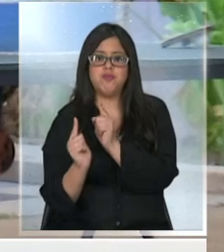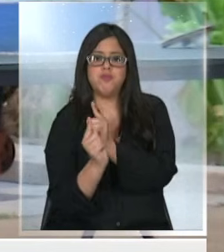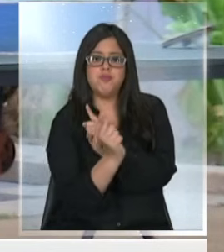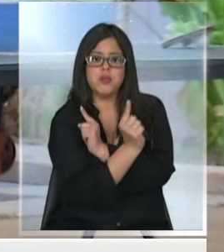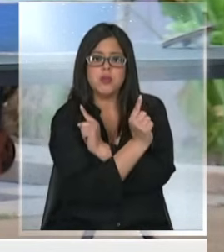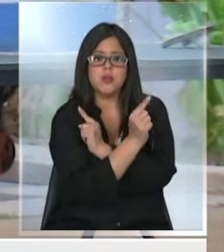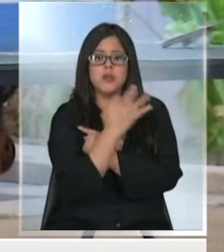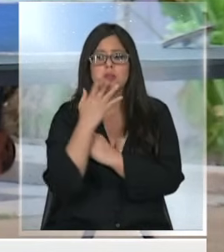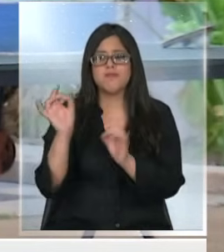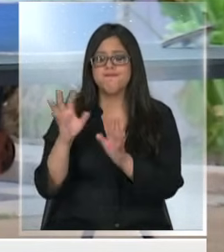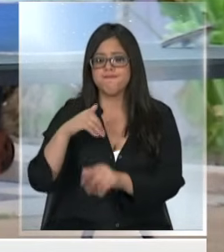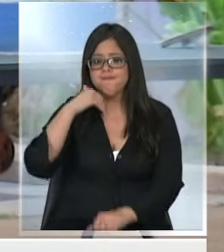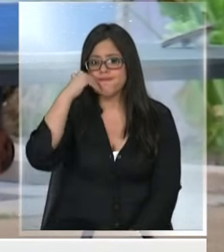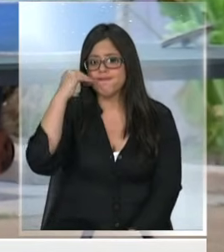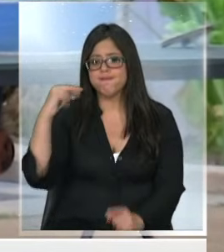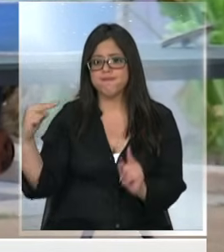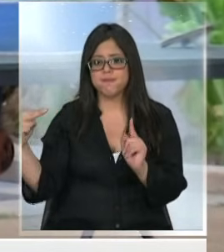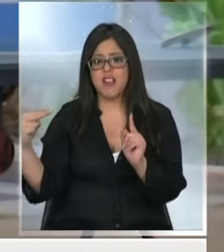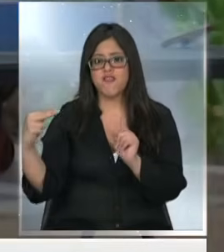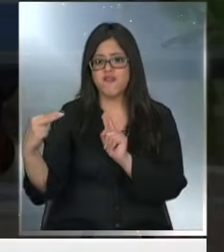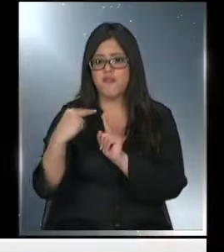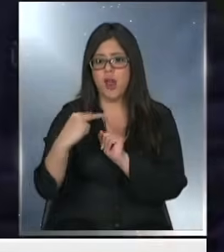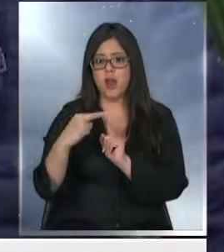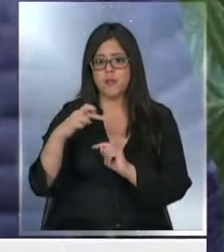porque yo creo que le daba vergüenza cómo era su papá.